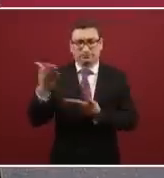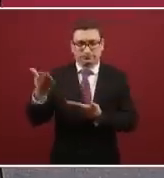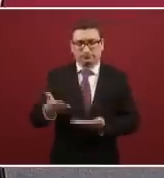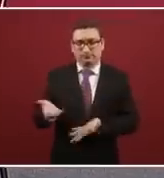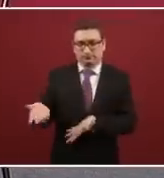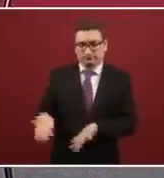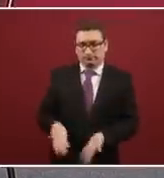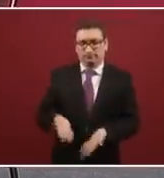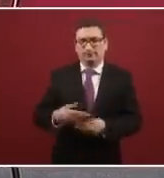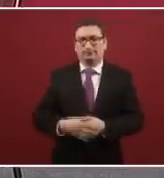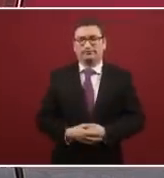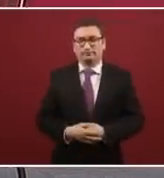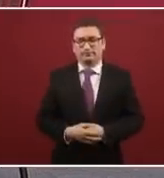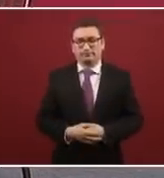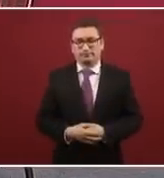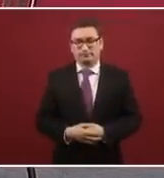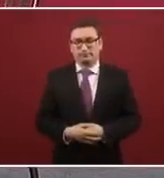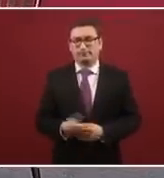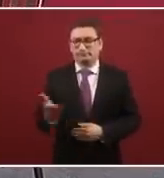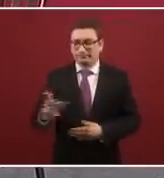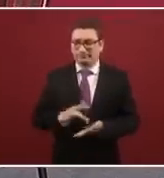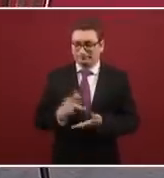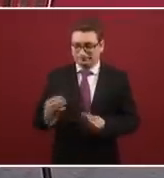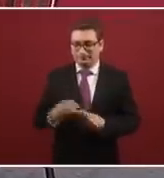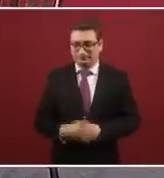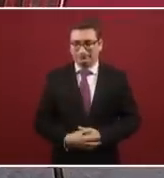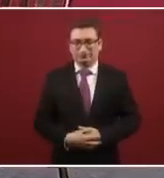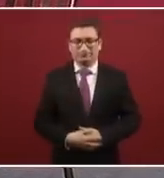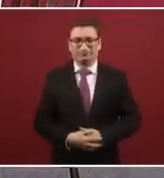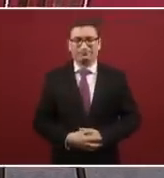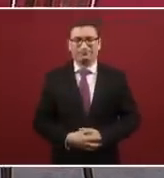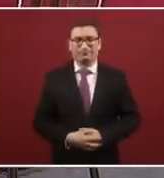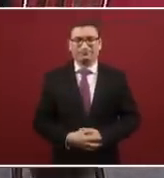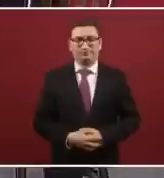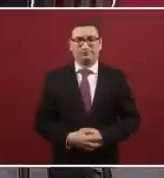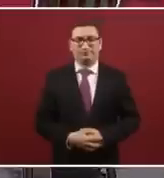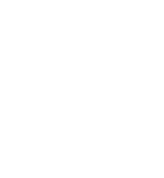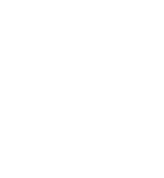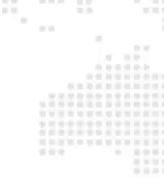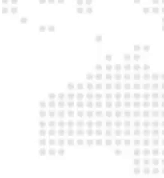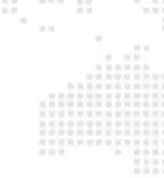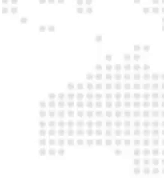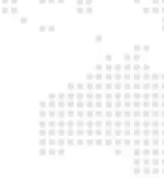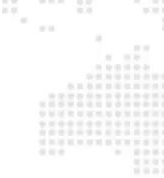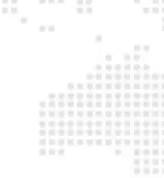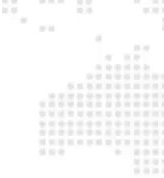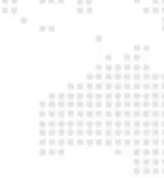a María Elena. Muchas gracias. Muchas gracias. Muchas gracias, señor.